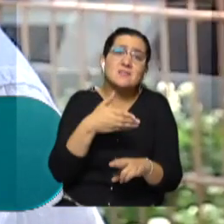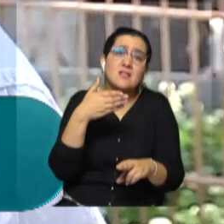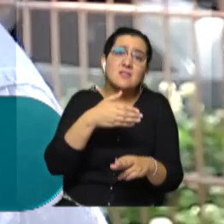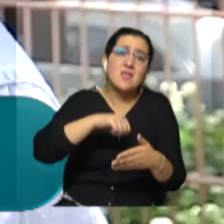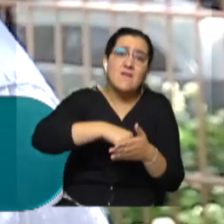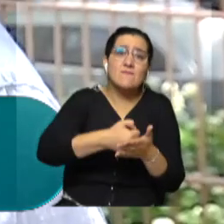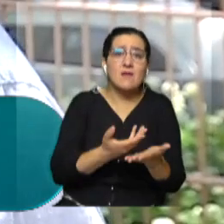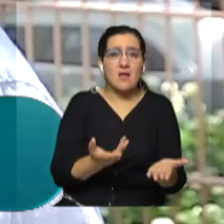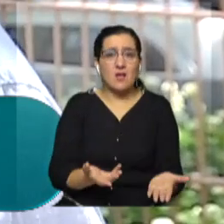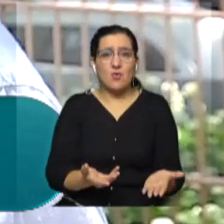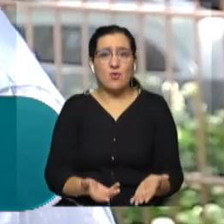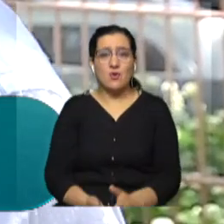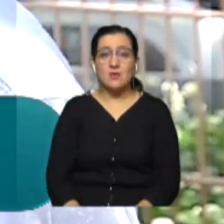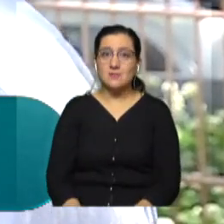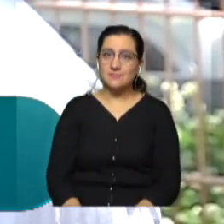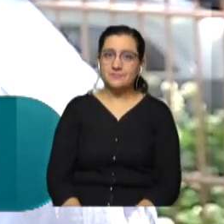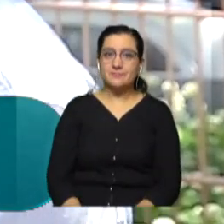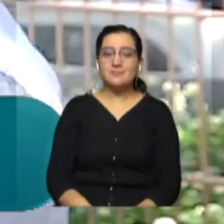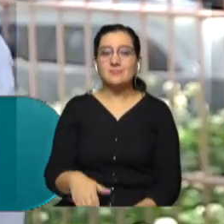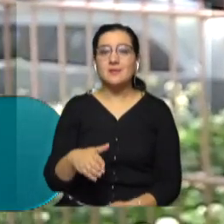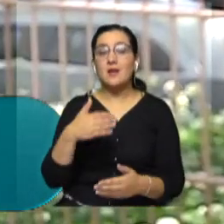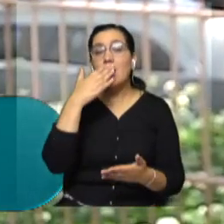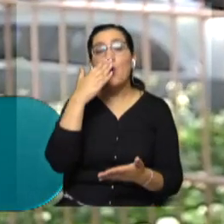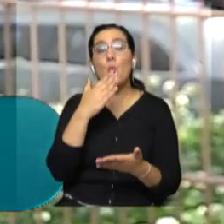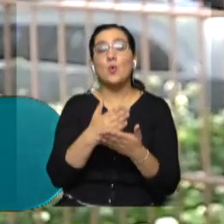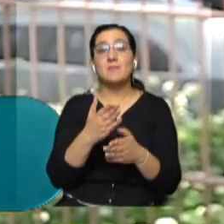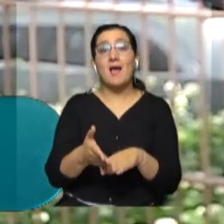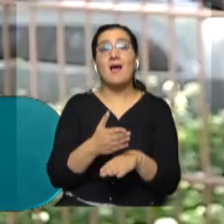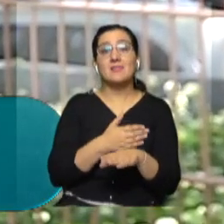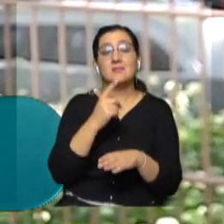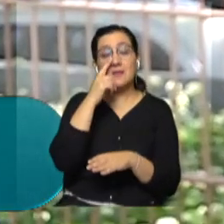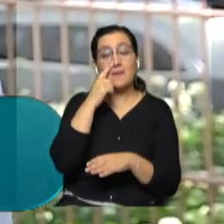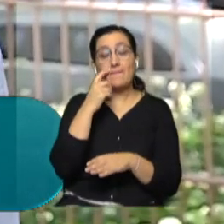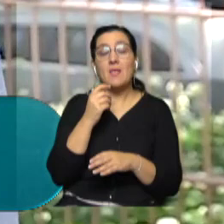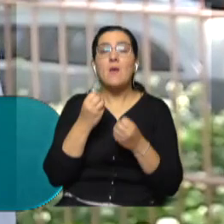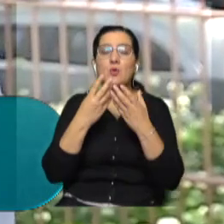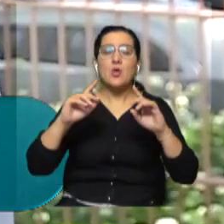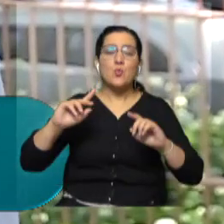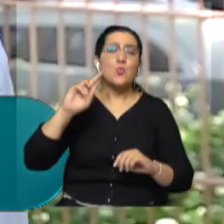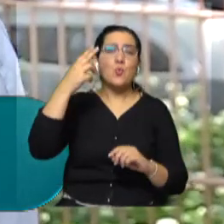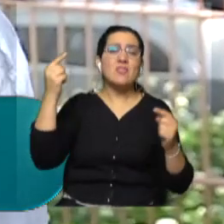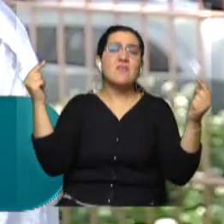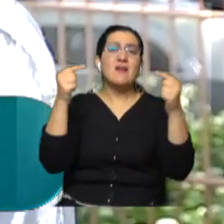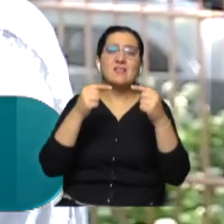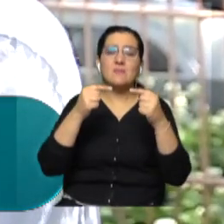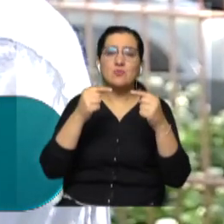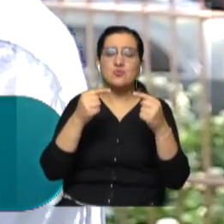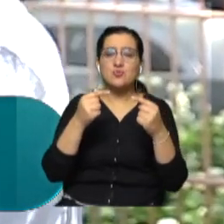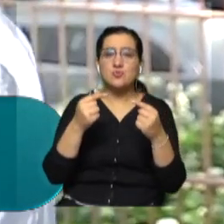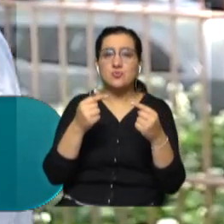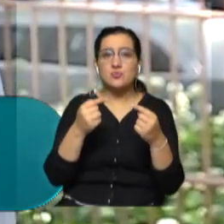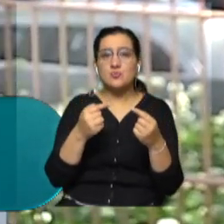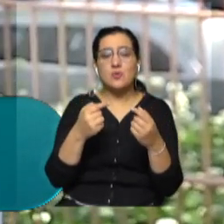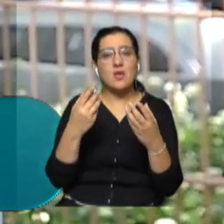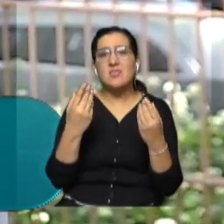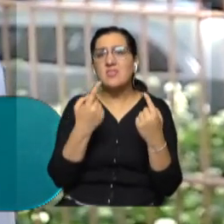una pasantía de trabajo. Te hago la última antes de recibir las consultas desde estudios. ¿Por qué en Uruguay debatimos de la manera que debatimos en virtud de que hay un